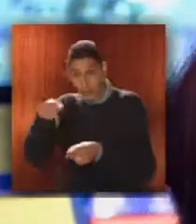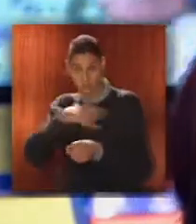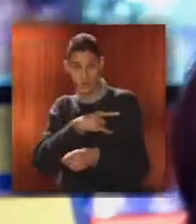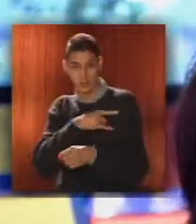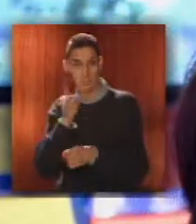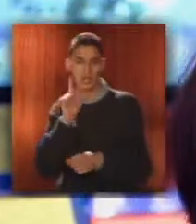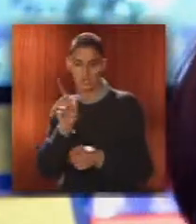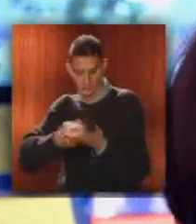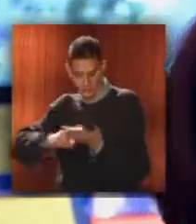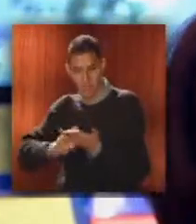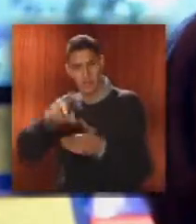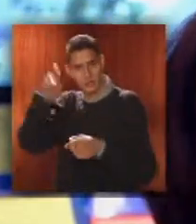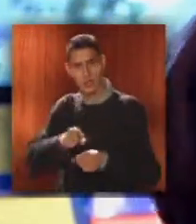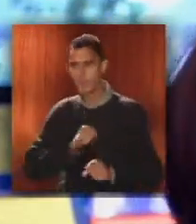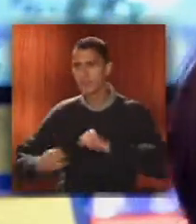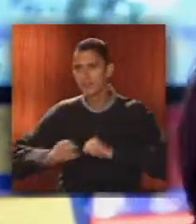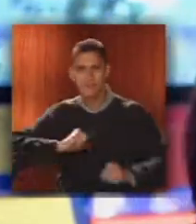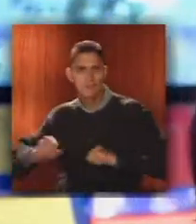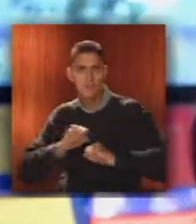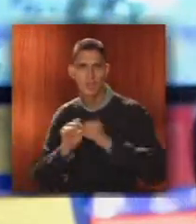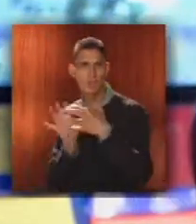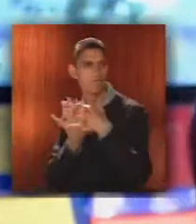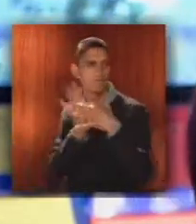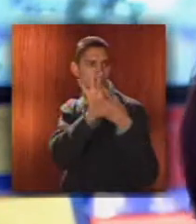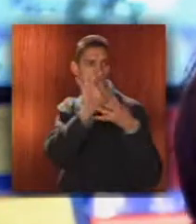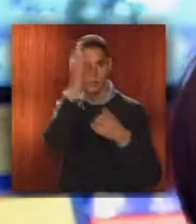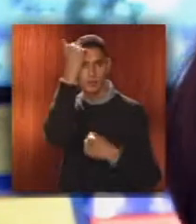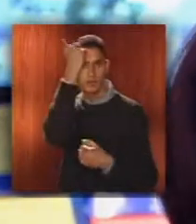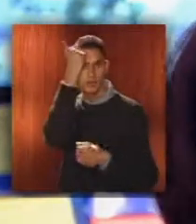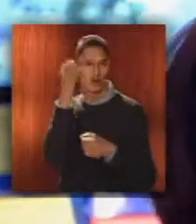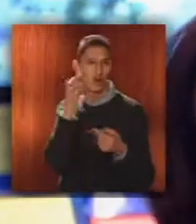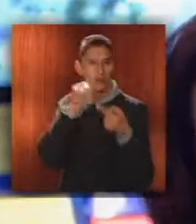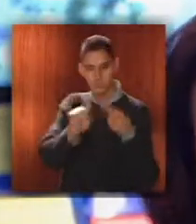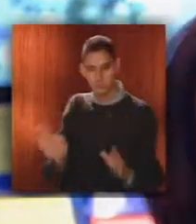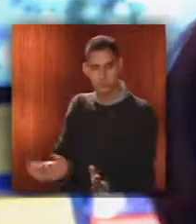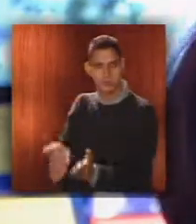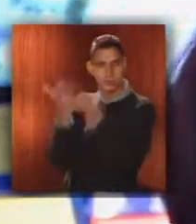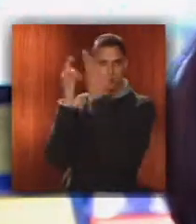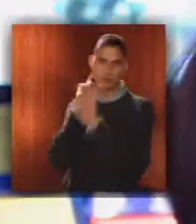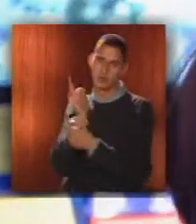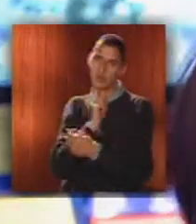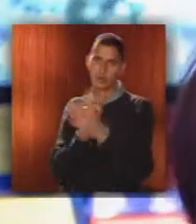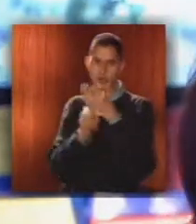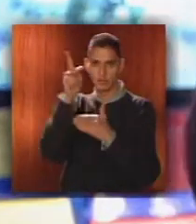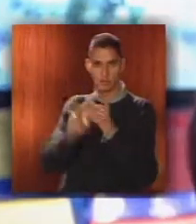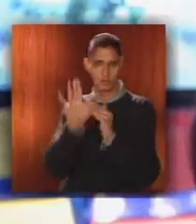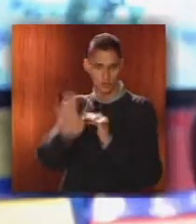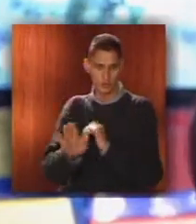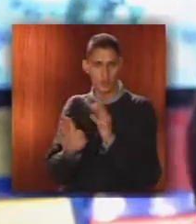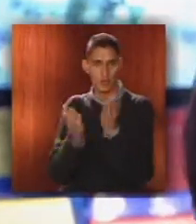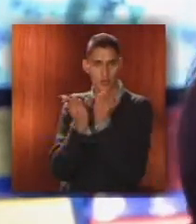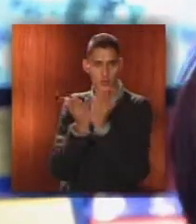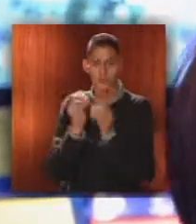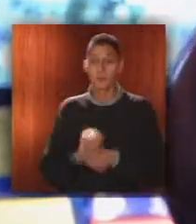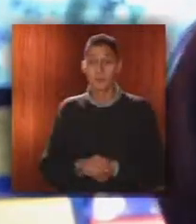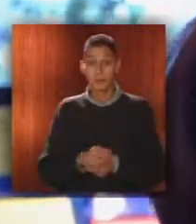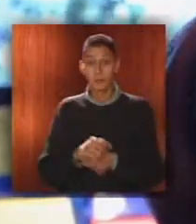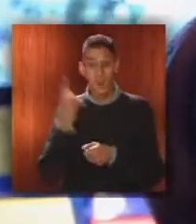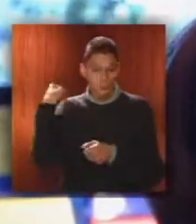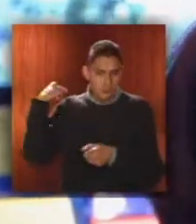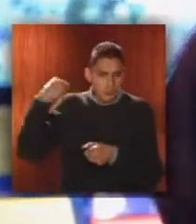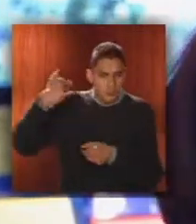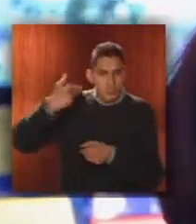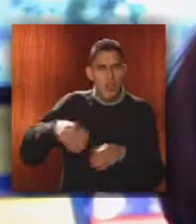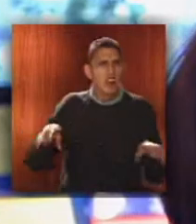agente activo que debe trabajar en articulación con el maestro para desarrollar un mejor proceso educativo en el muchacho sordo. Las